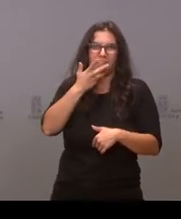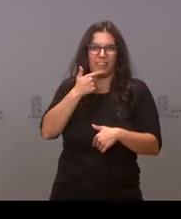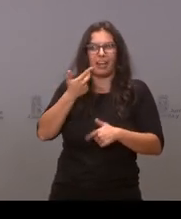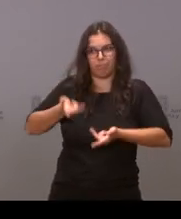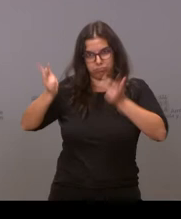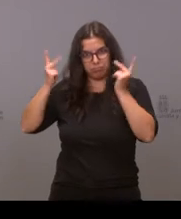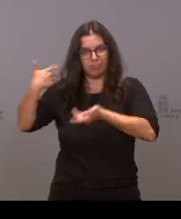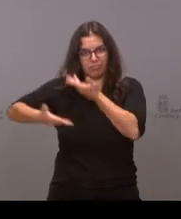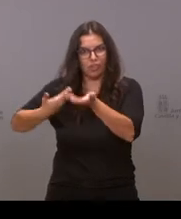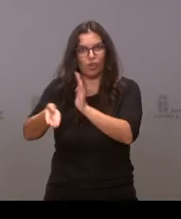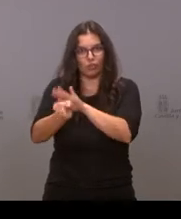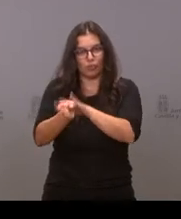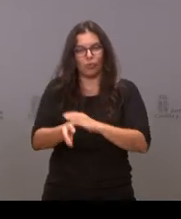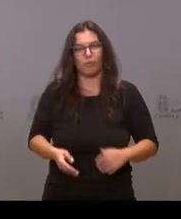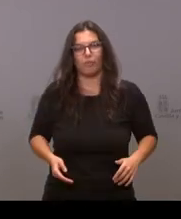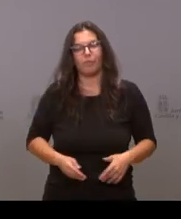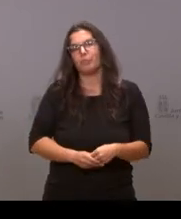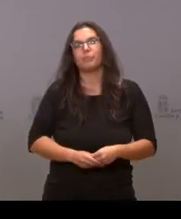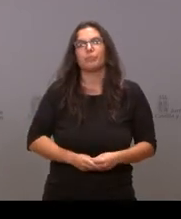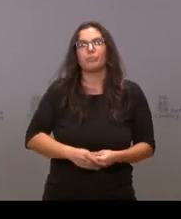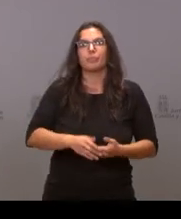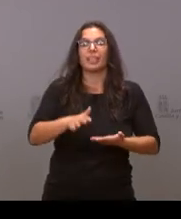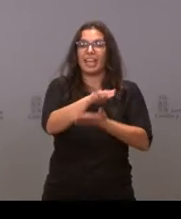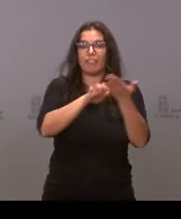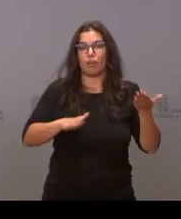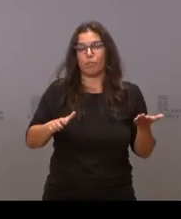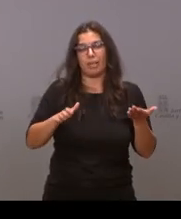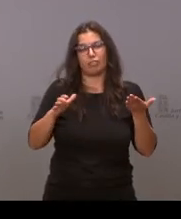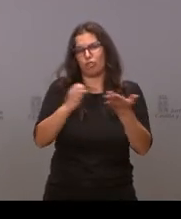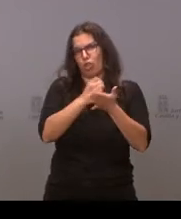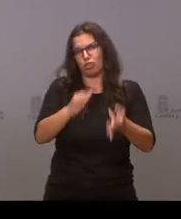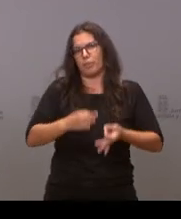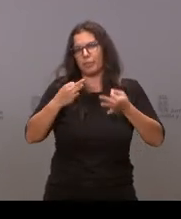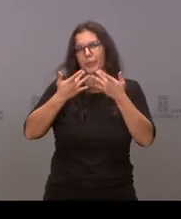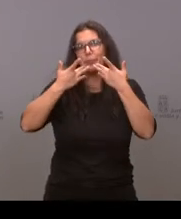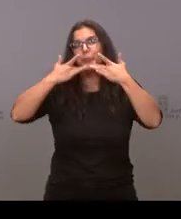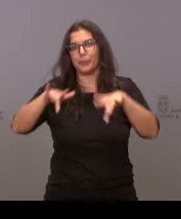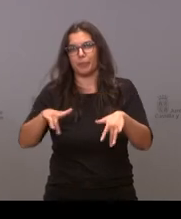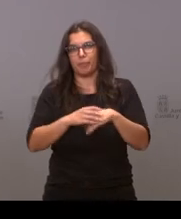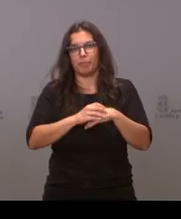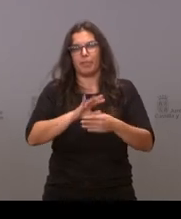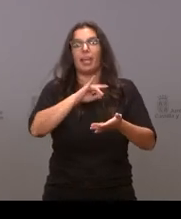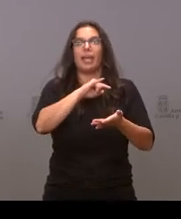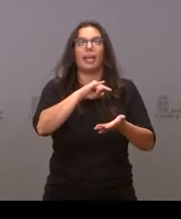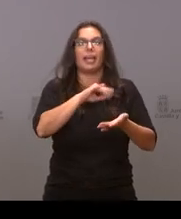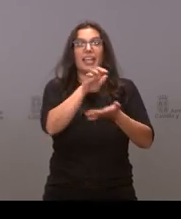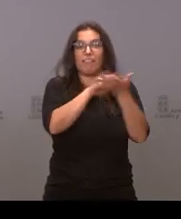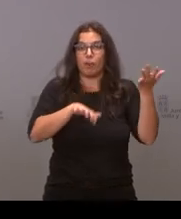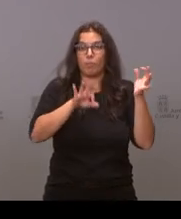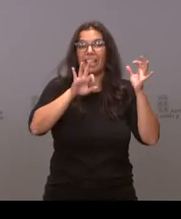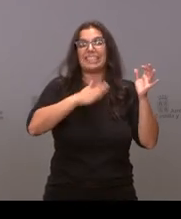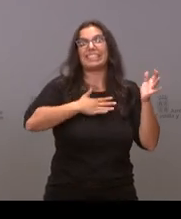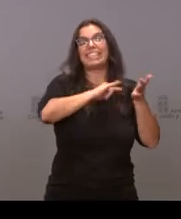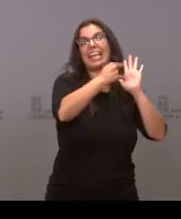sea así que todos los informes son subjetivos cuando hablamos el informe del técnico es un informe subjetivo